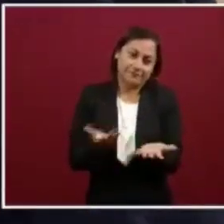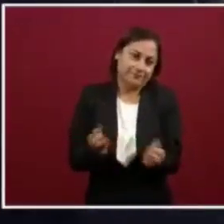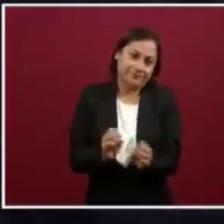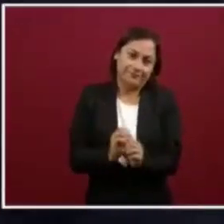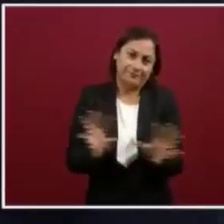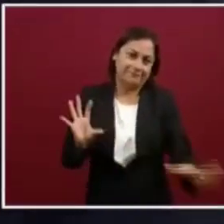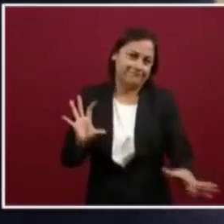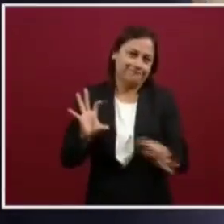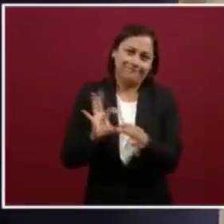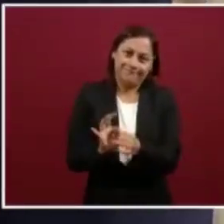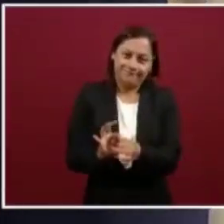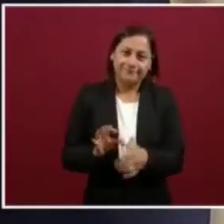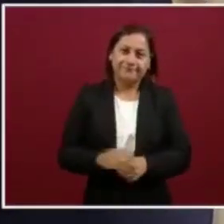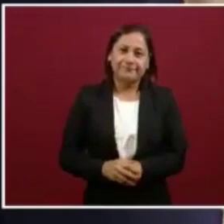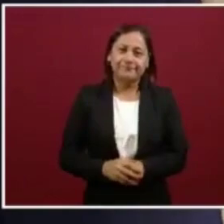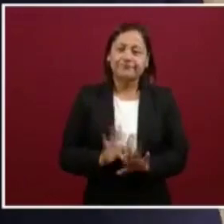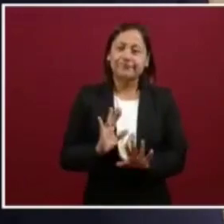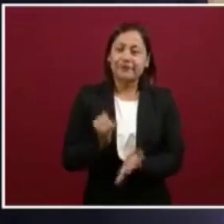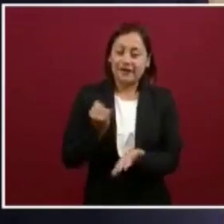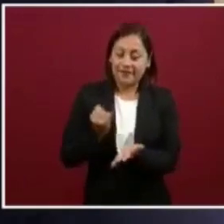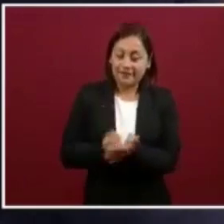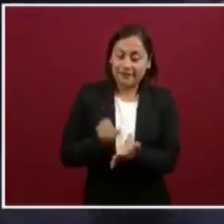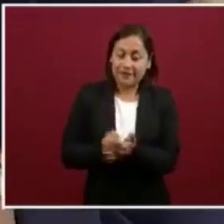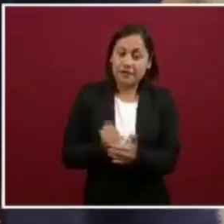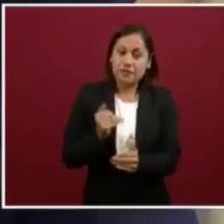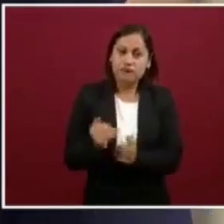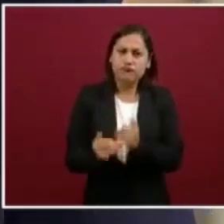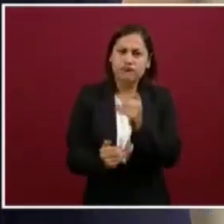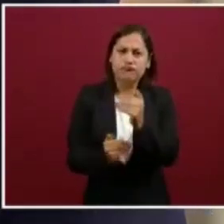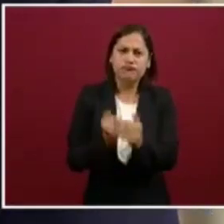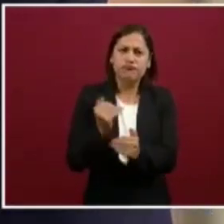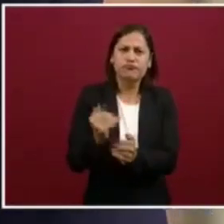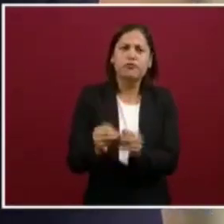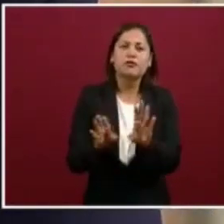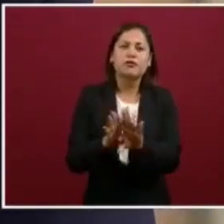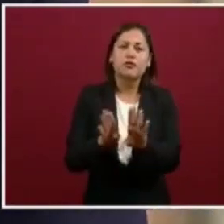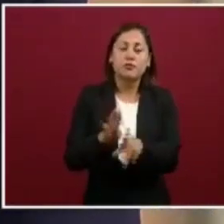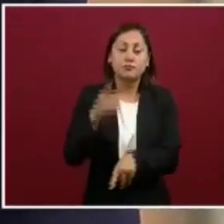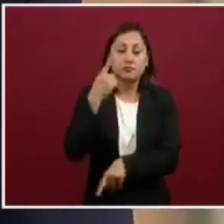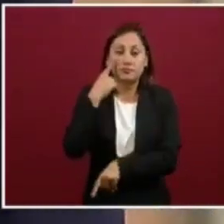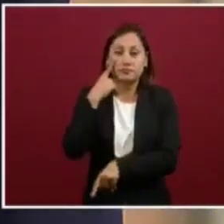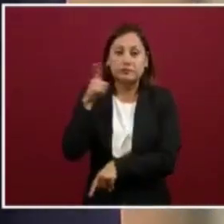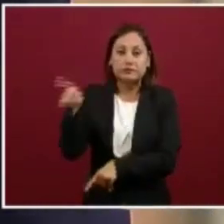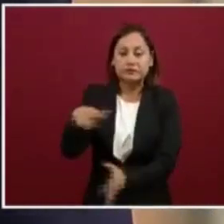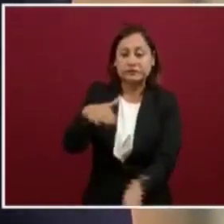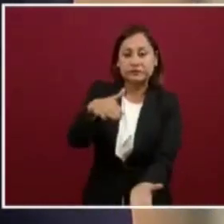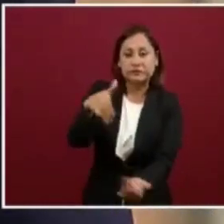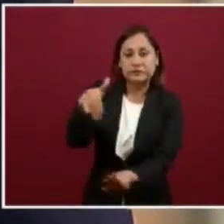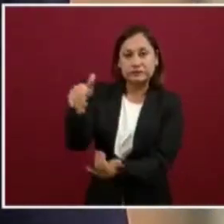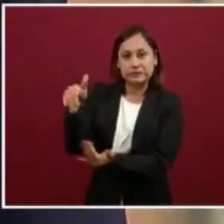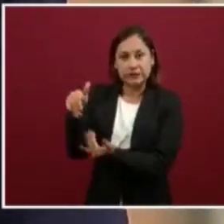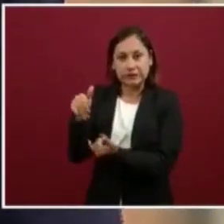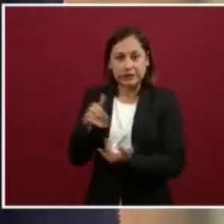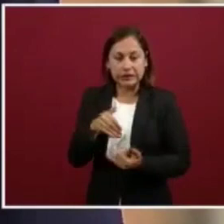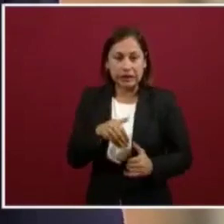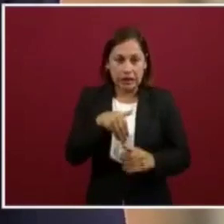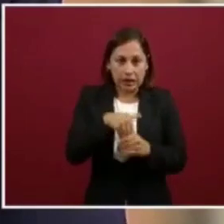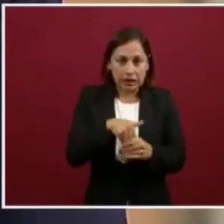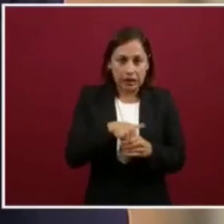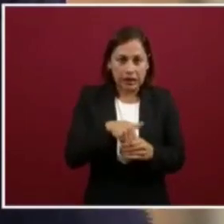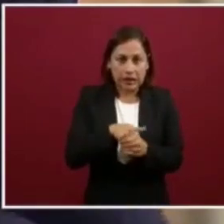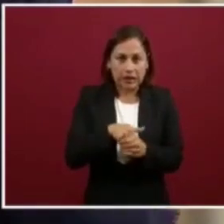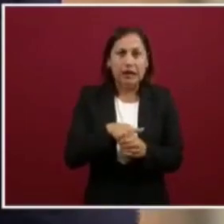decir, fiscalidad progresiva. Vámonos a que todos estos ahorros, señor presidente, que usted está logrando, se vayan a inversión